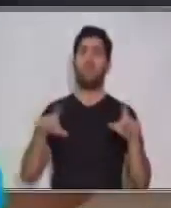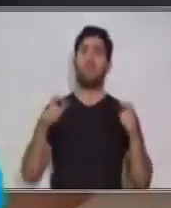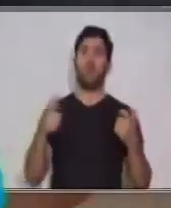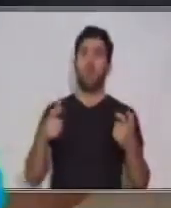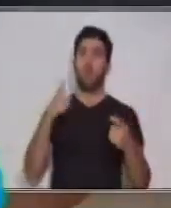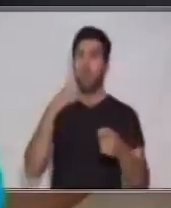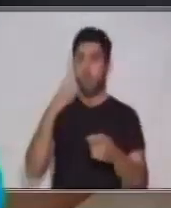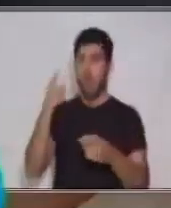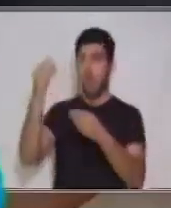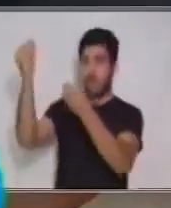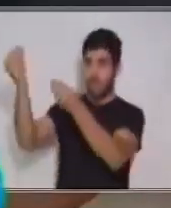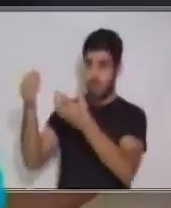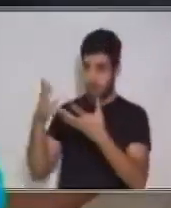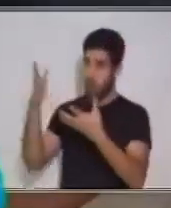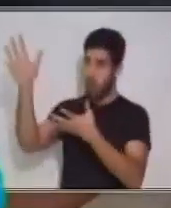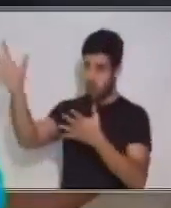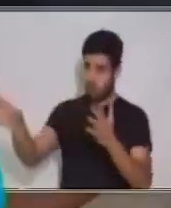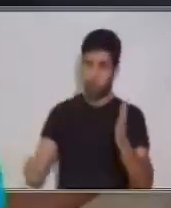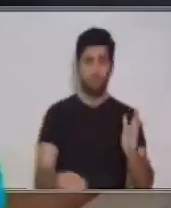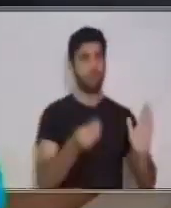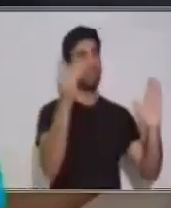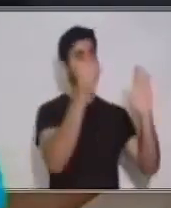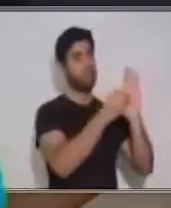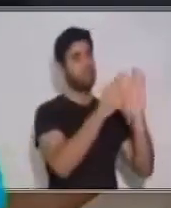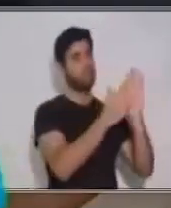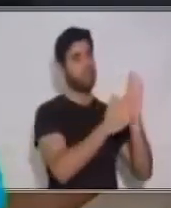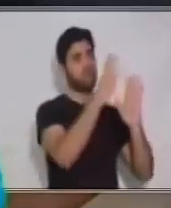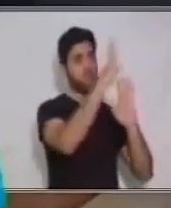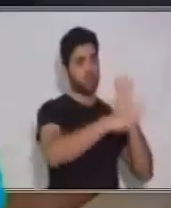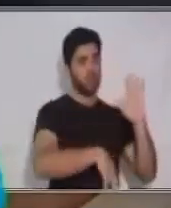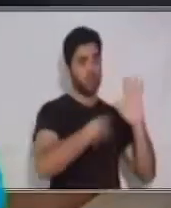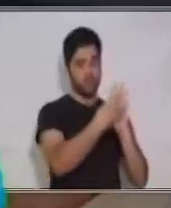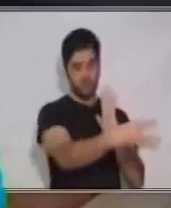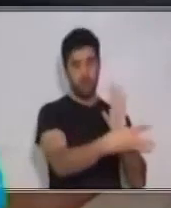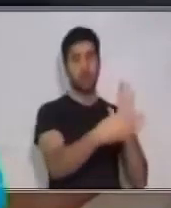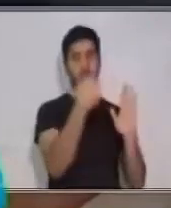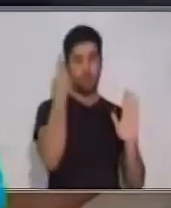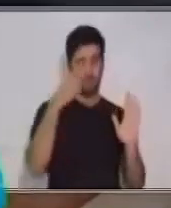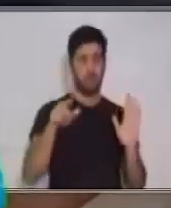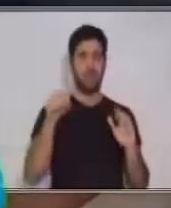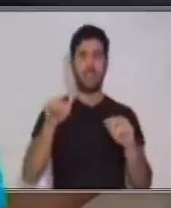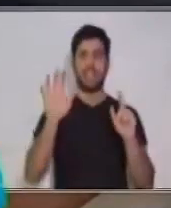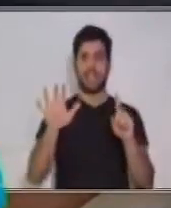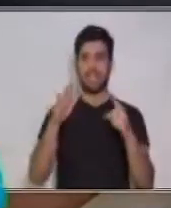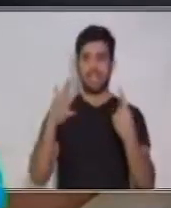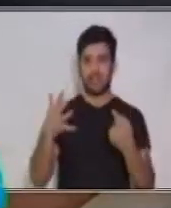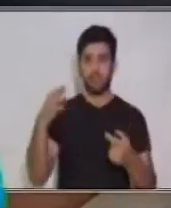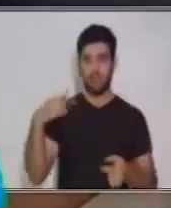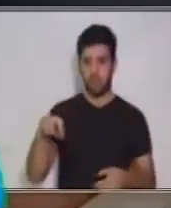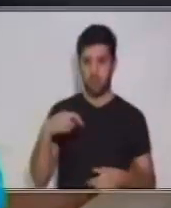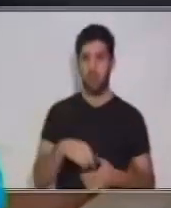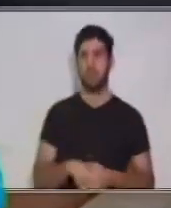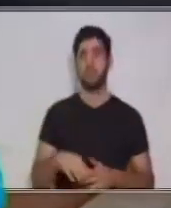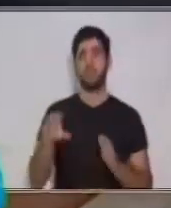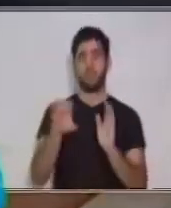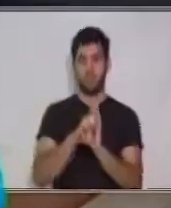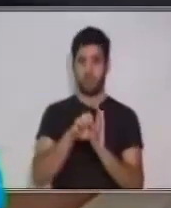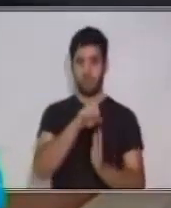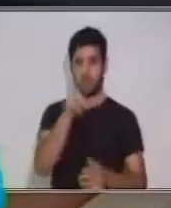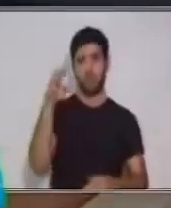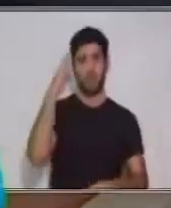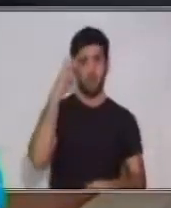de datos en una tabla del área de matemática para sexto grado de primaria. Si en casa hay alguna persona